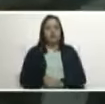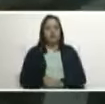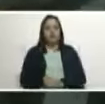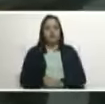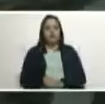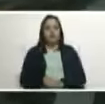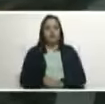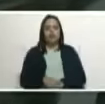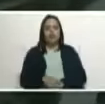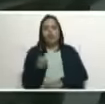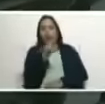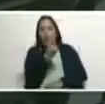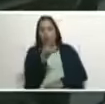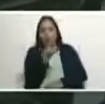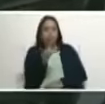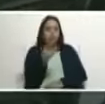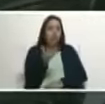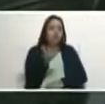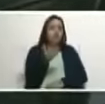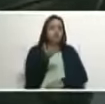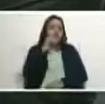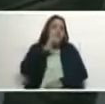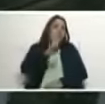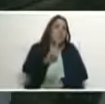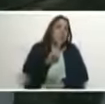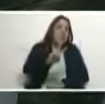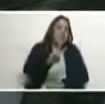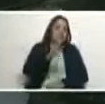o era como aparecía, mejor dicho.